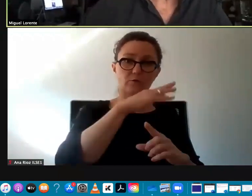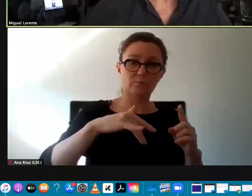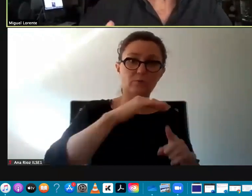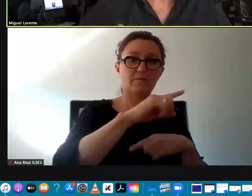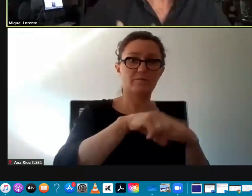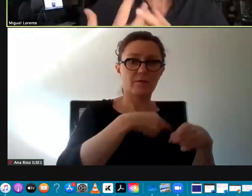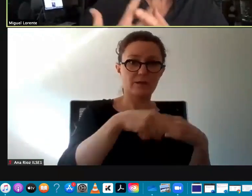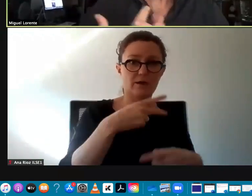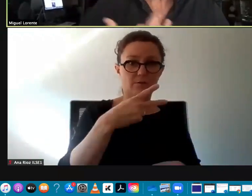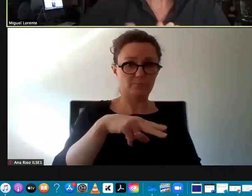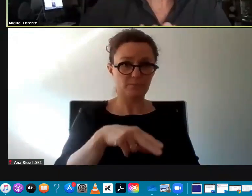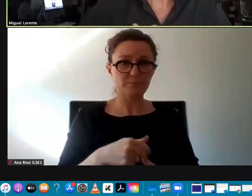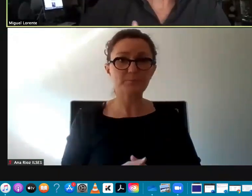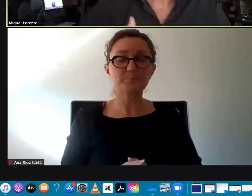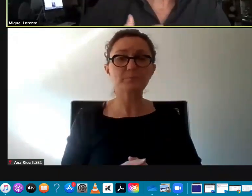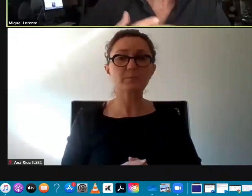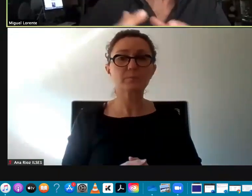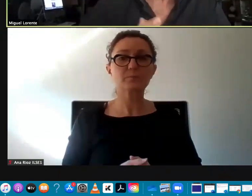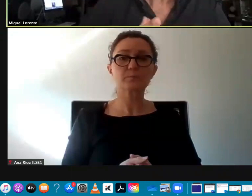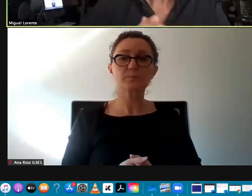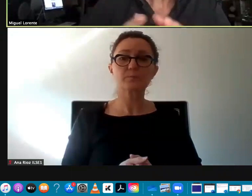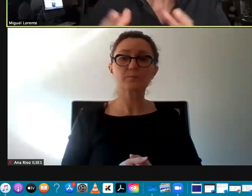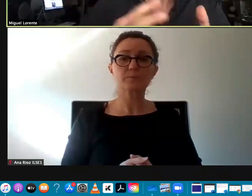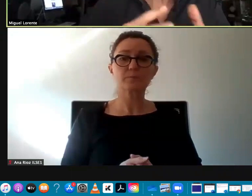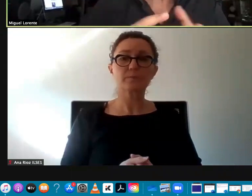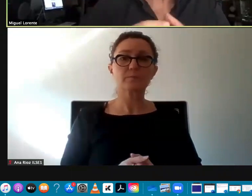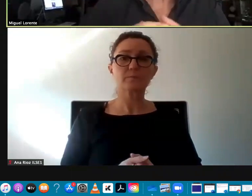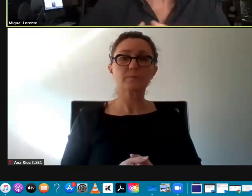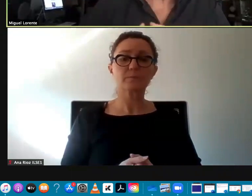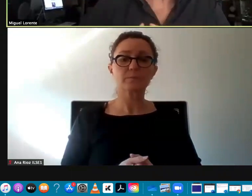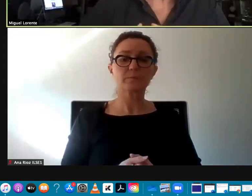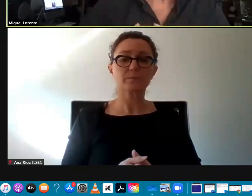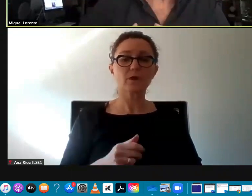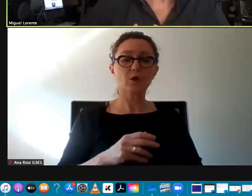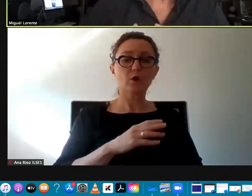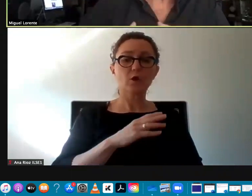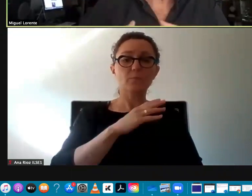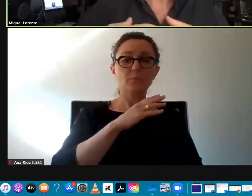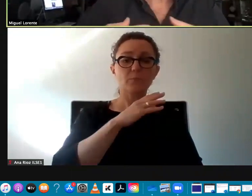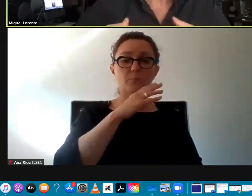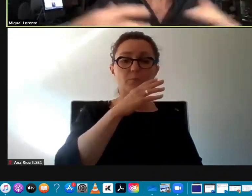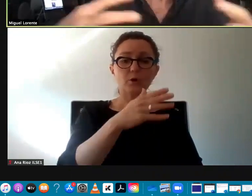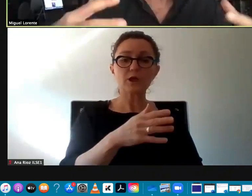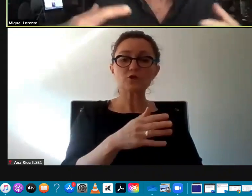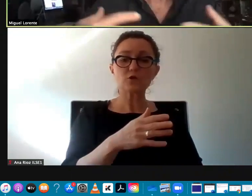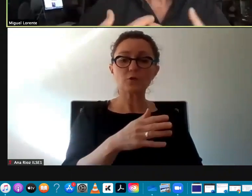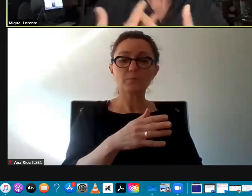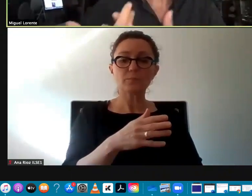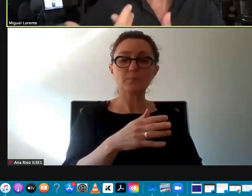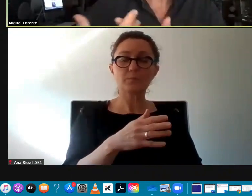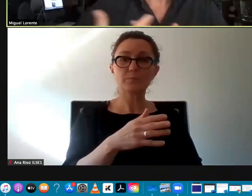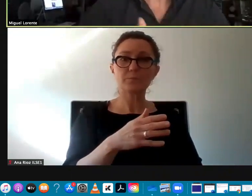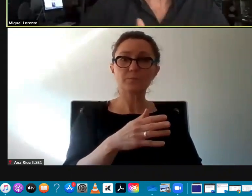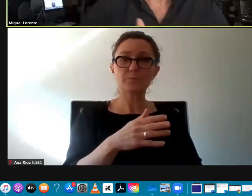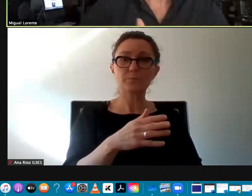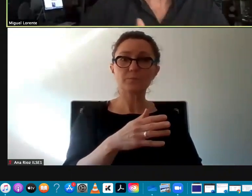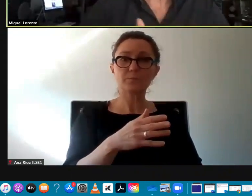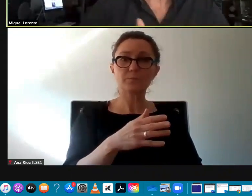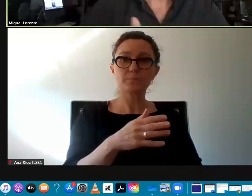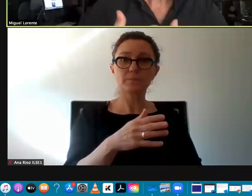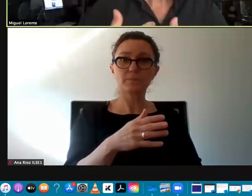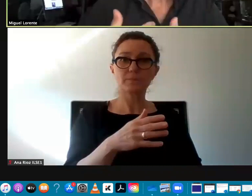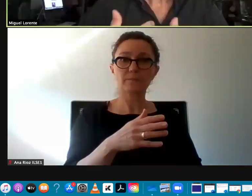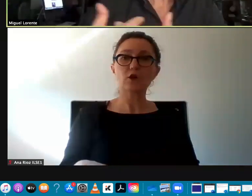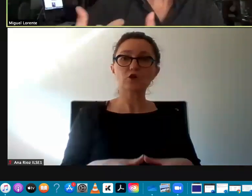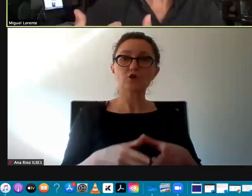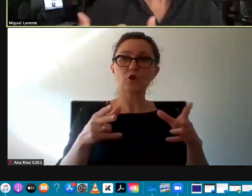ese sentido, la percepción que puede existir viene marcada por lo que la sociedad entiende que ha sucedido.